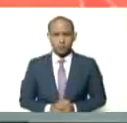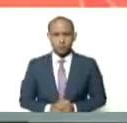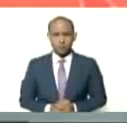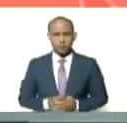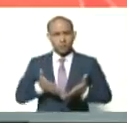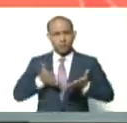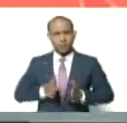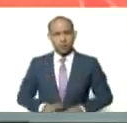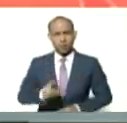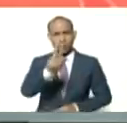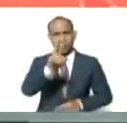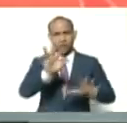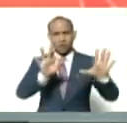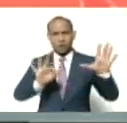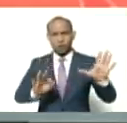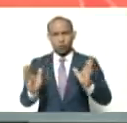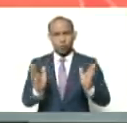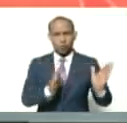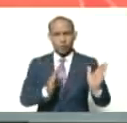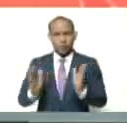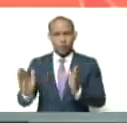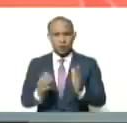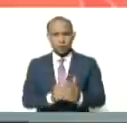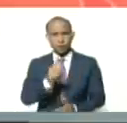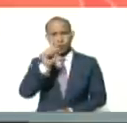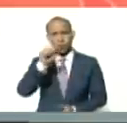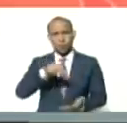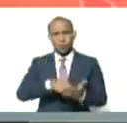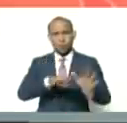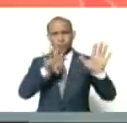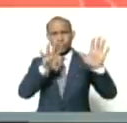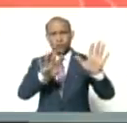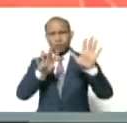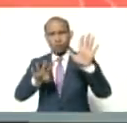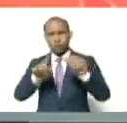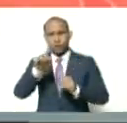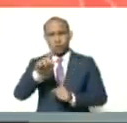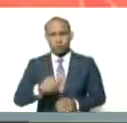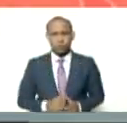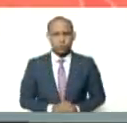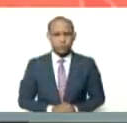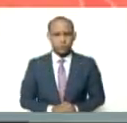nació el 28 de marzo de 1991,